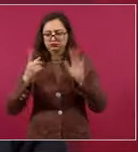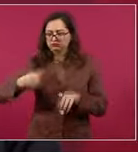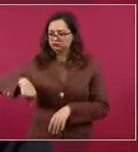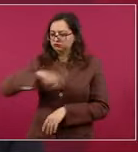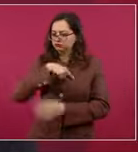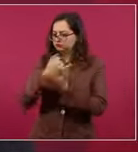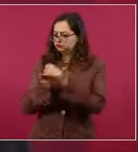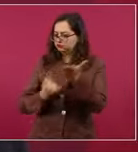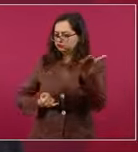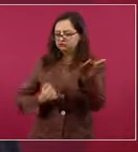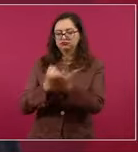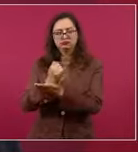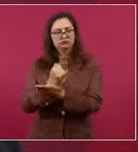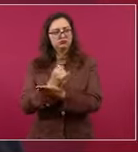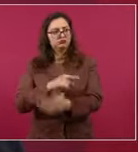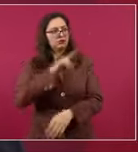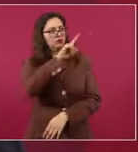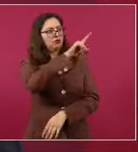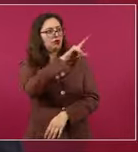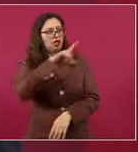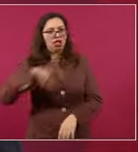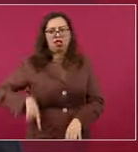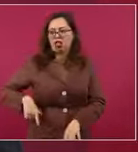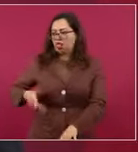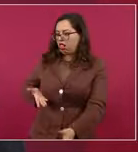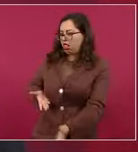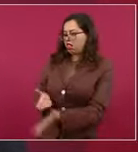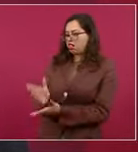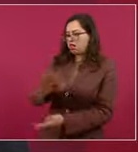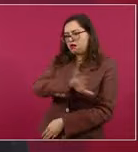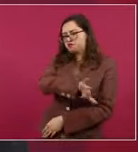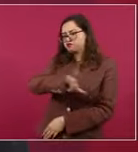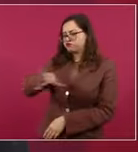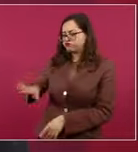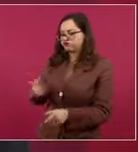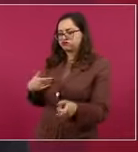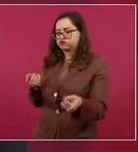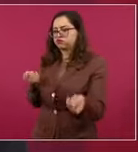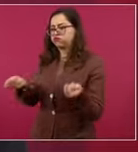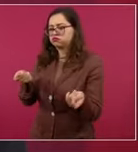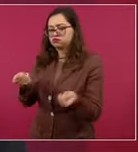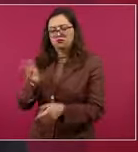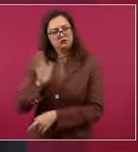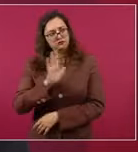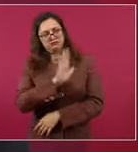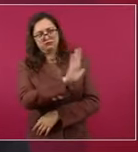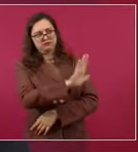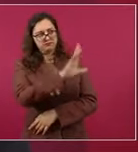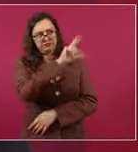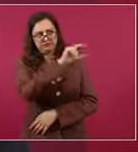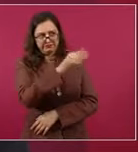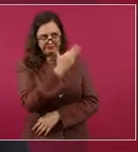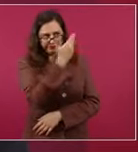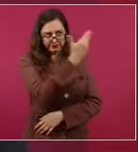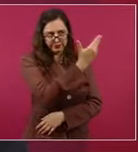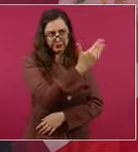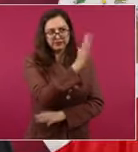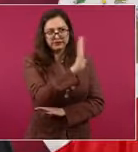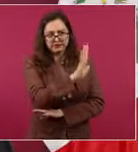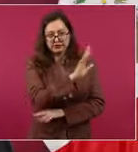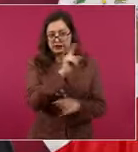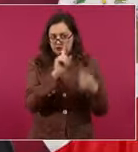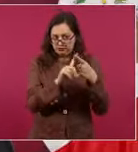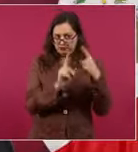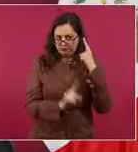a los mexicanos, y otra es que no se combata el narcotráfico.